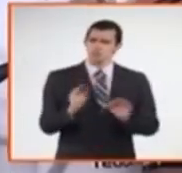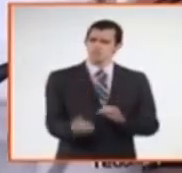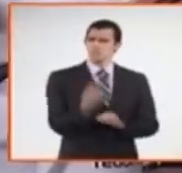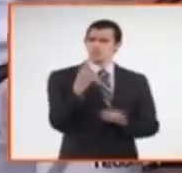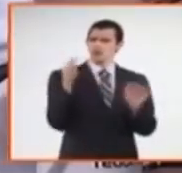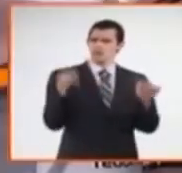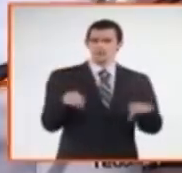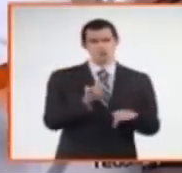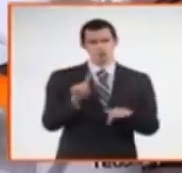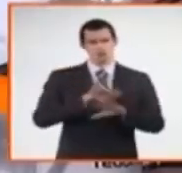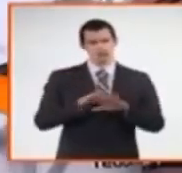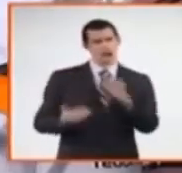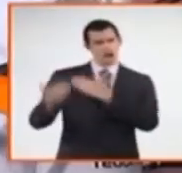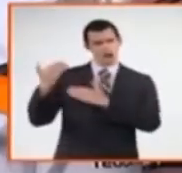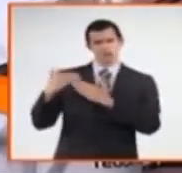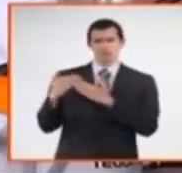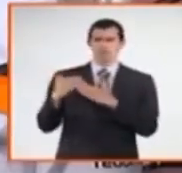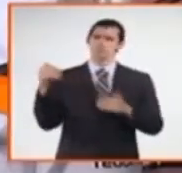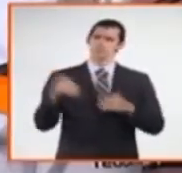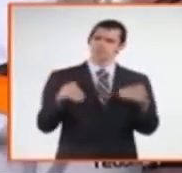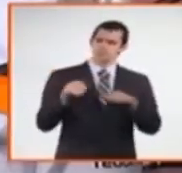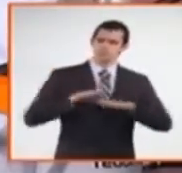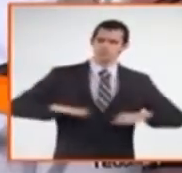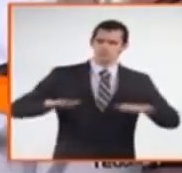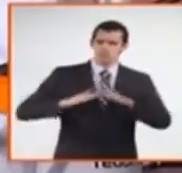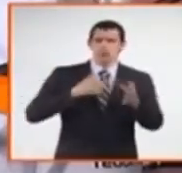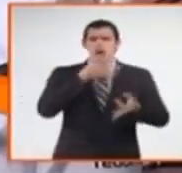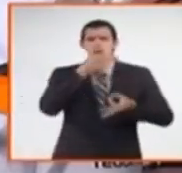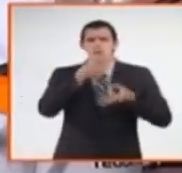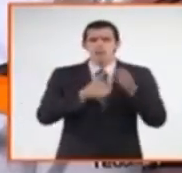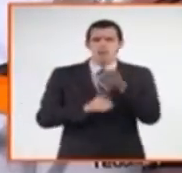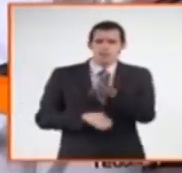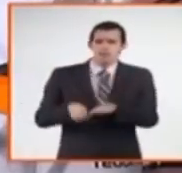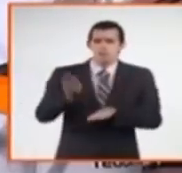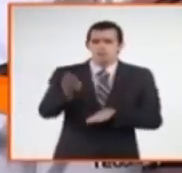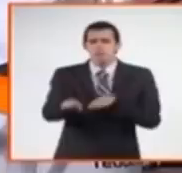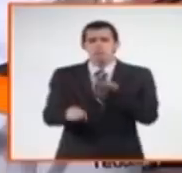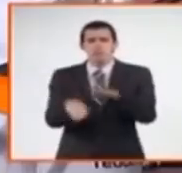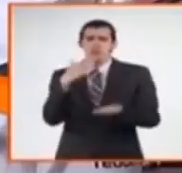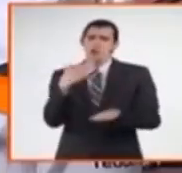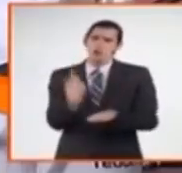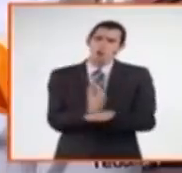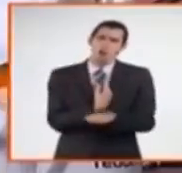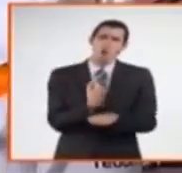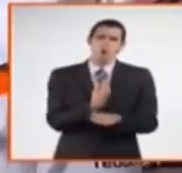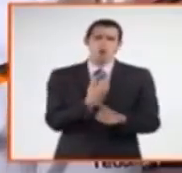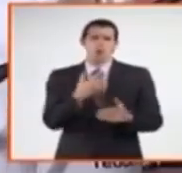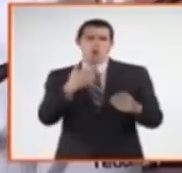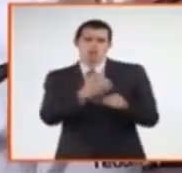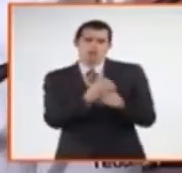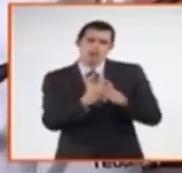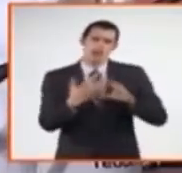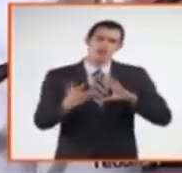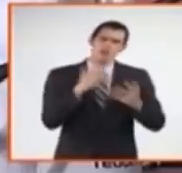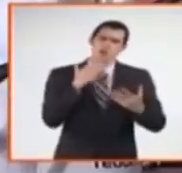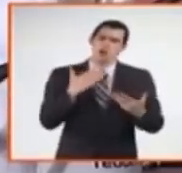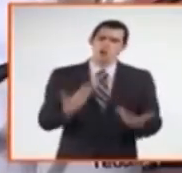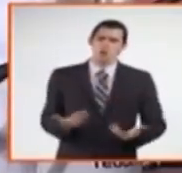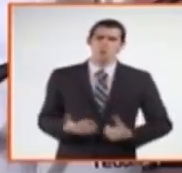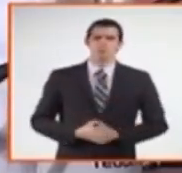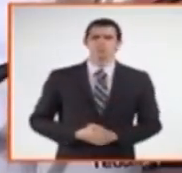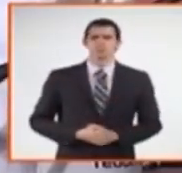de todo este proceso en el cual hemos estado el trabajado intensamente en este un poco más de un